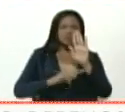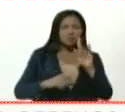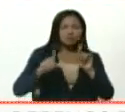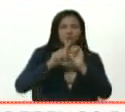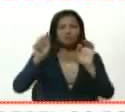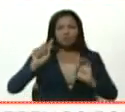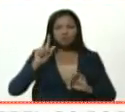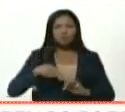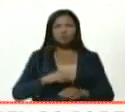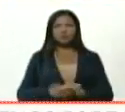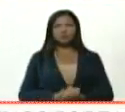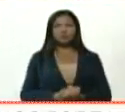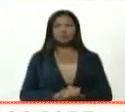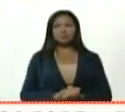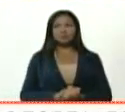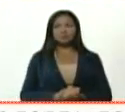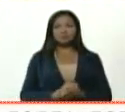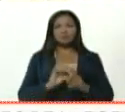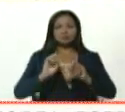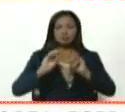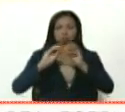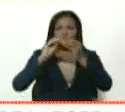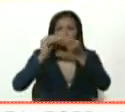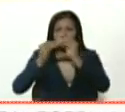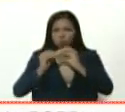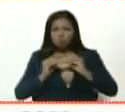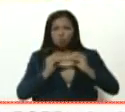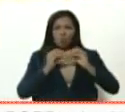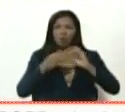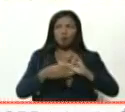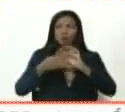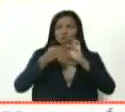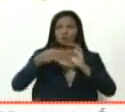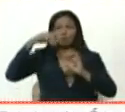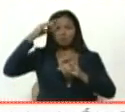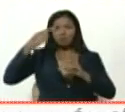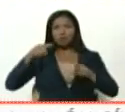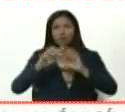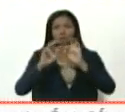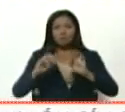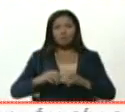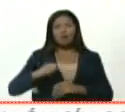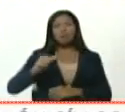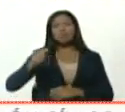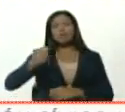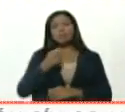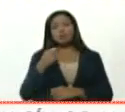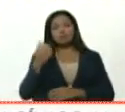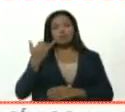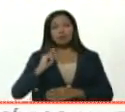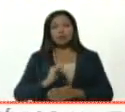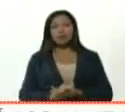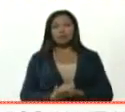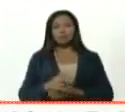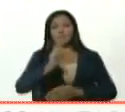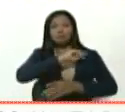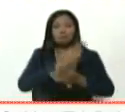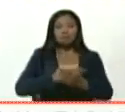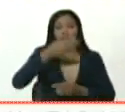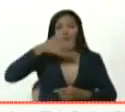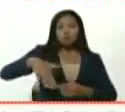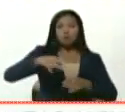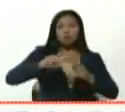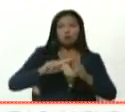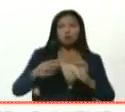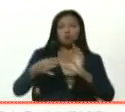estratégicas, afinemos la unión cívico-militar-policial, el poder popular